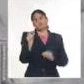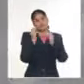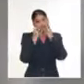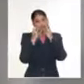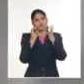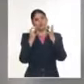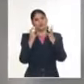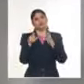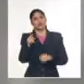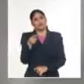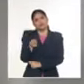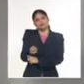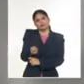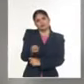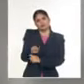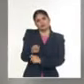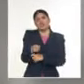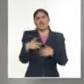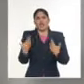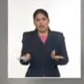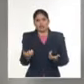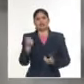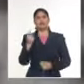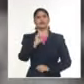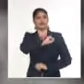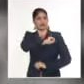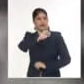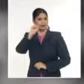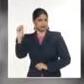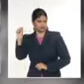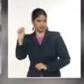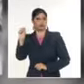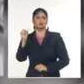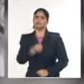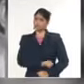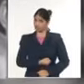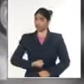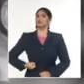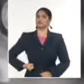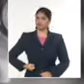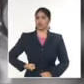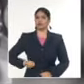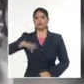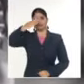resistir, hacer y vencer. Tributo eterno